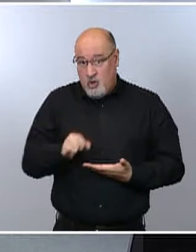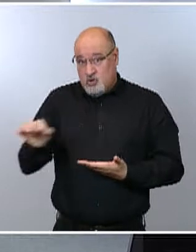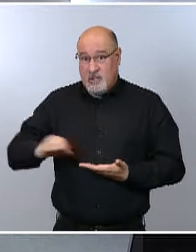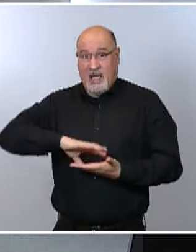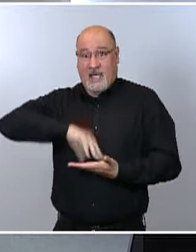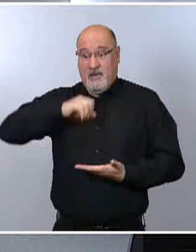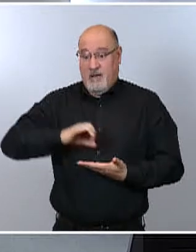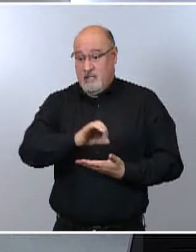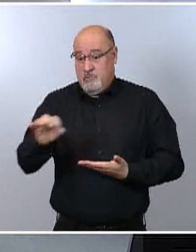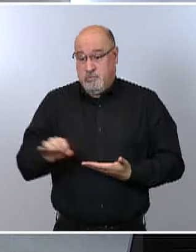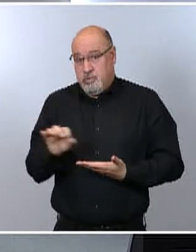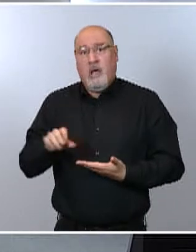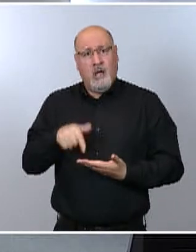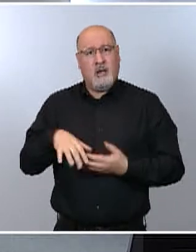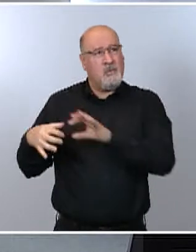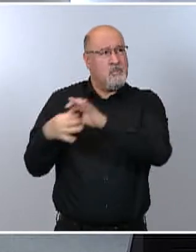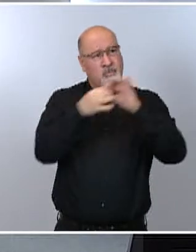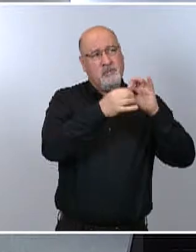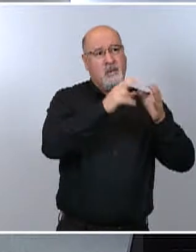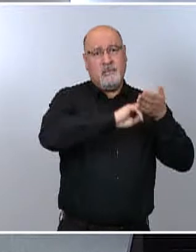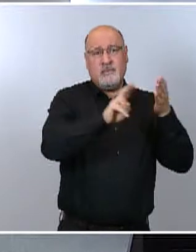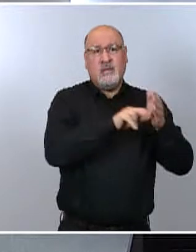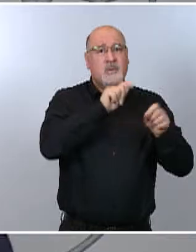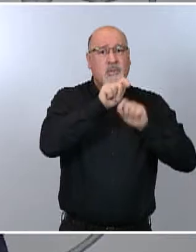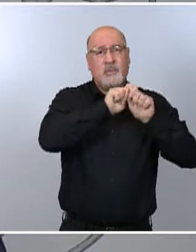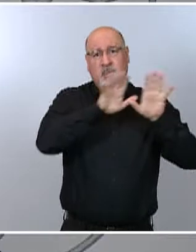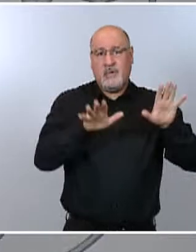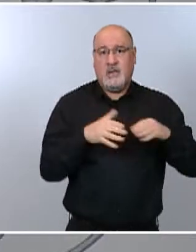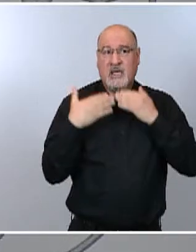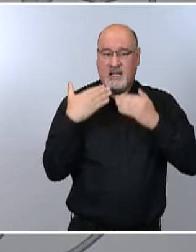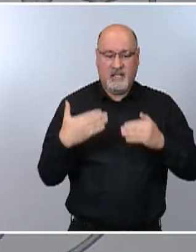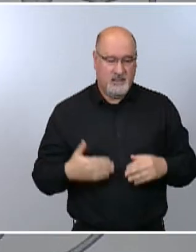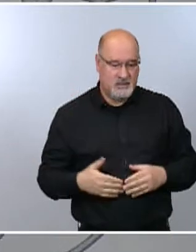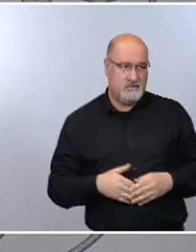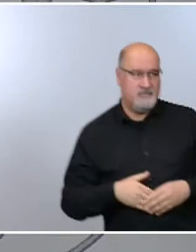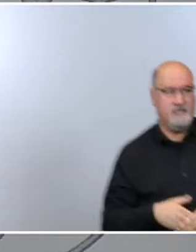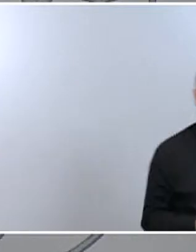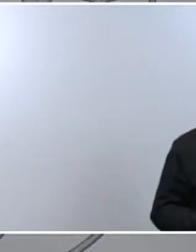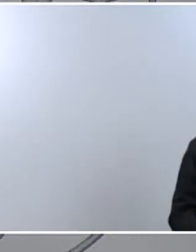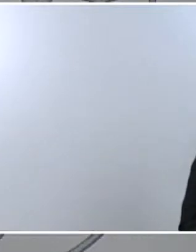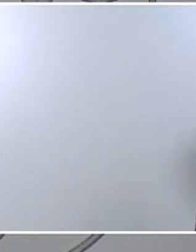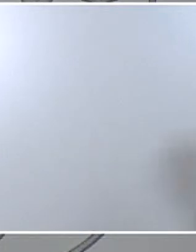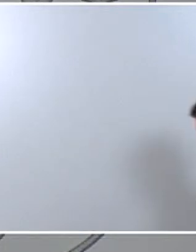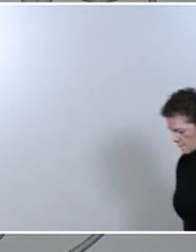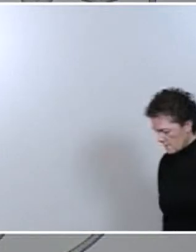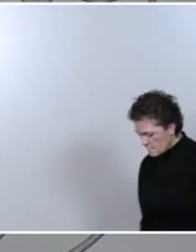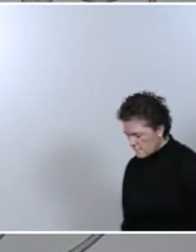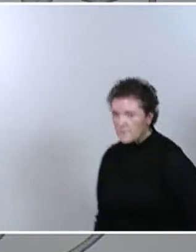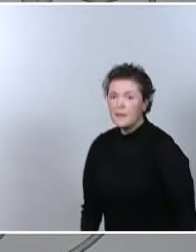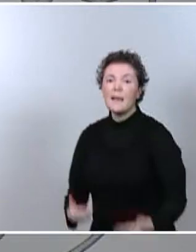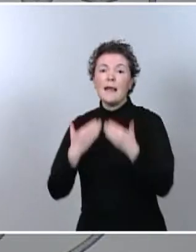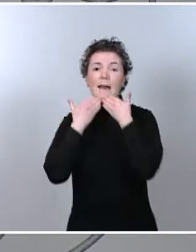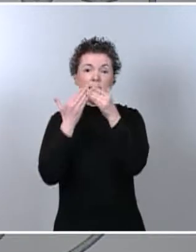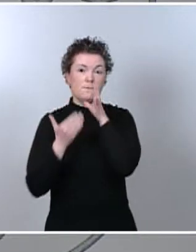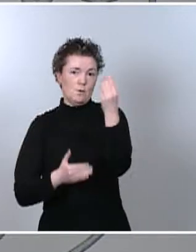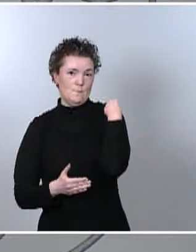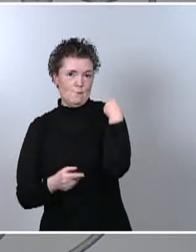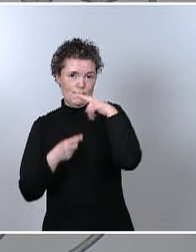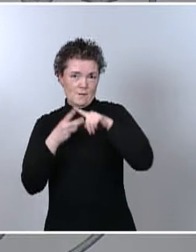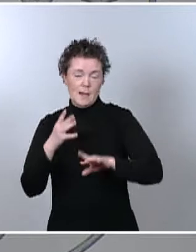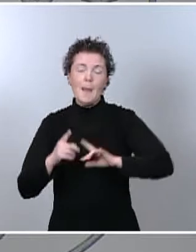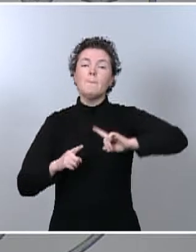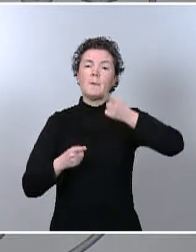del virus. Gracias. Muchísimas gracias a Aritza por sus tres preguntas. En primer lugar, el proceso de vacunación